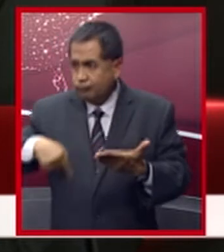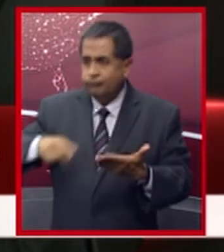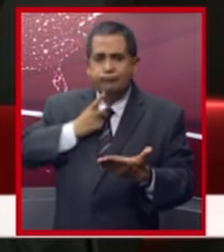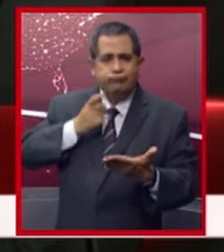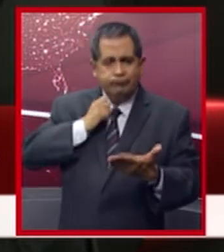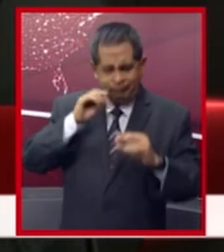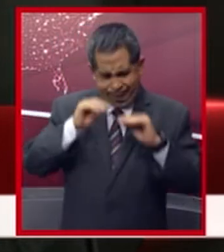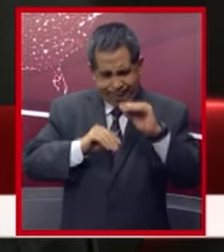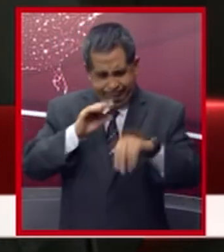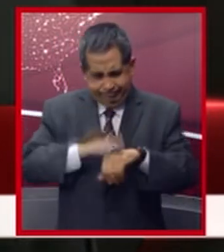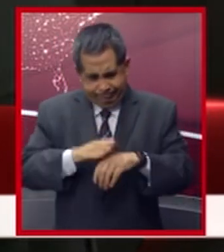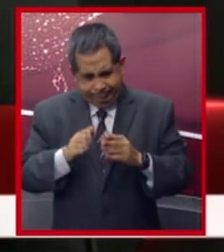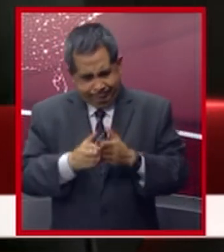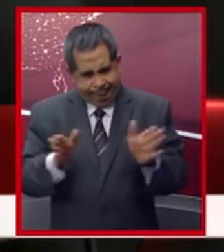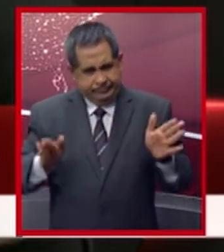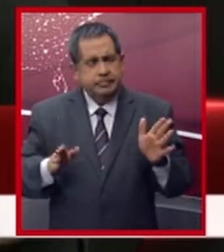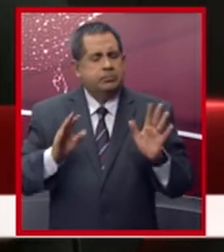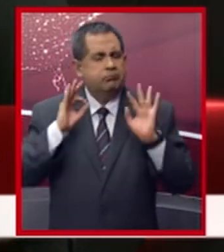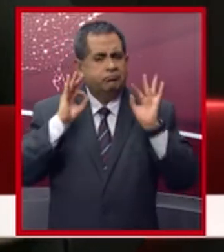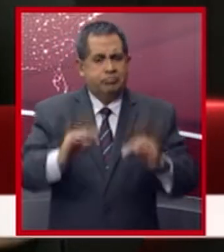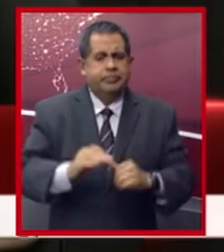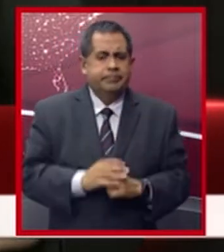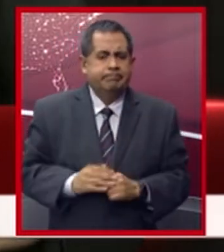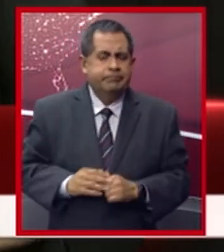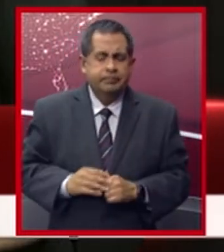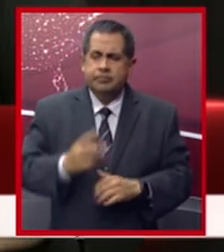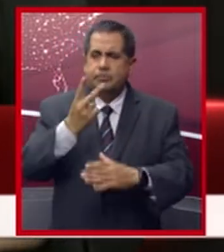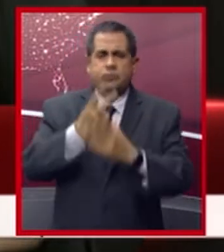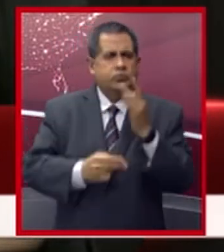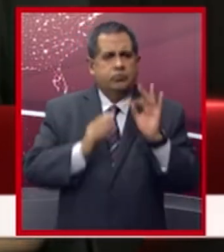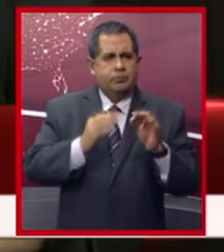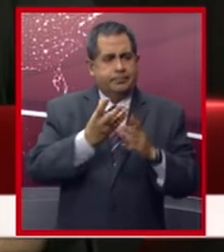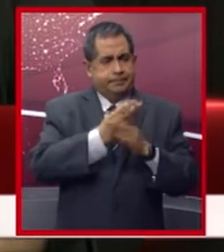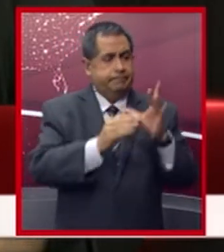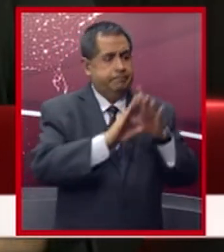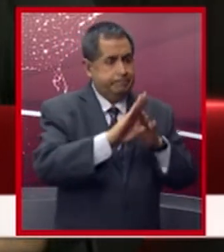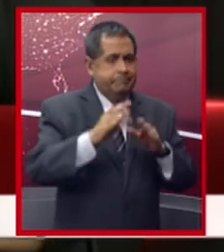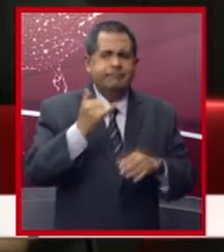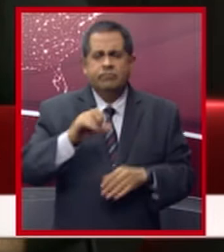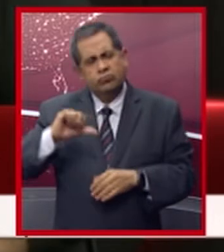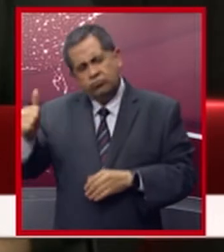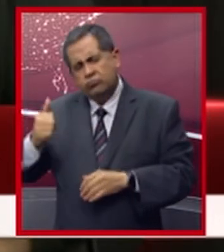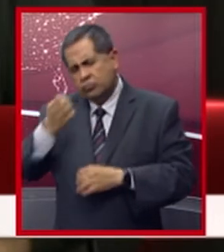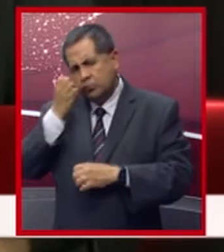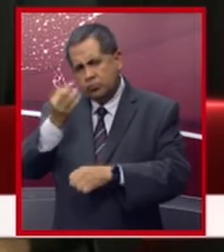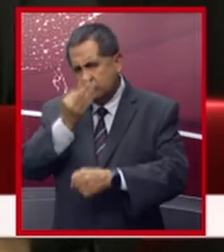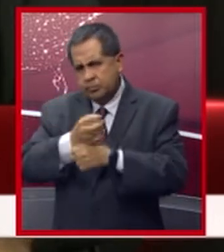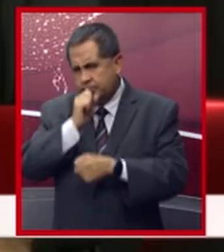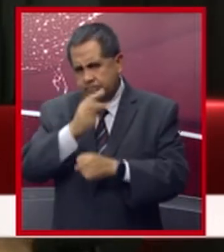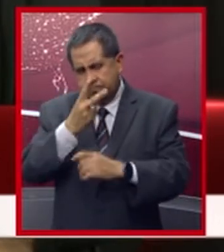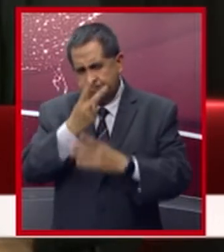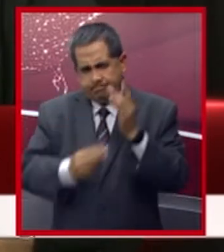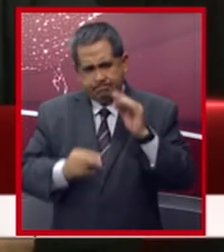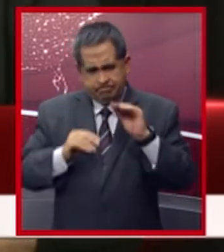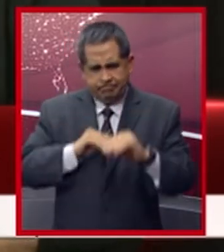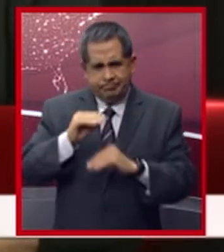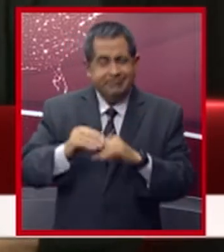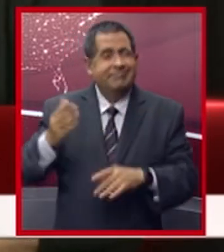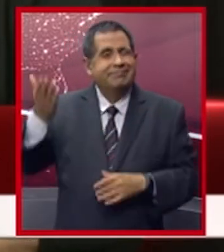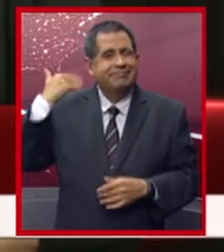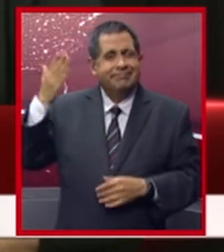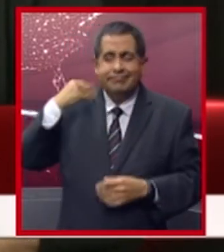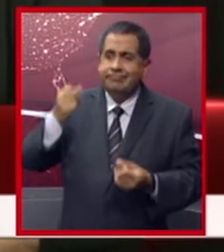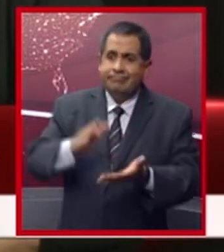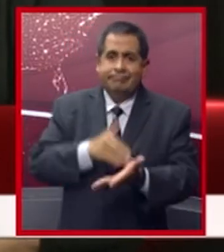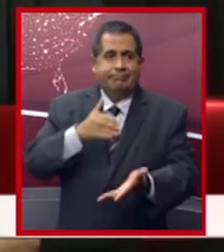en el tema de migrantes y resuelve un problema añejo que era la gran burocracia